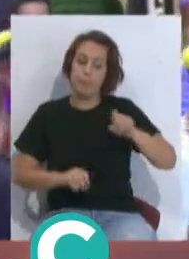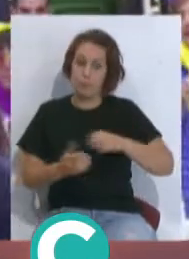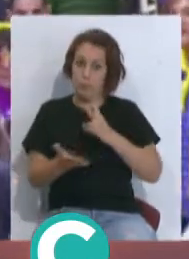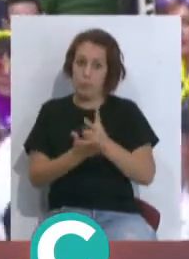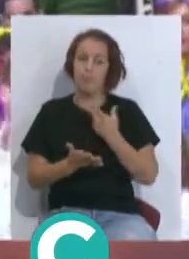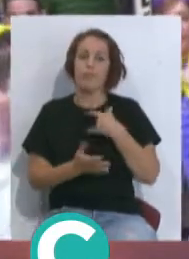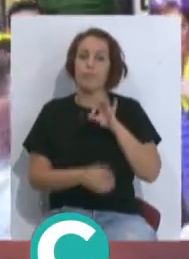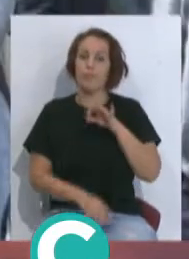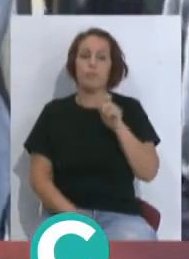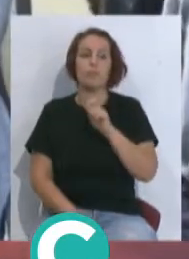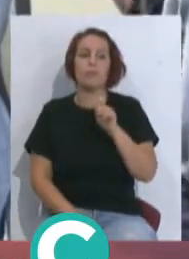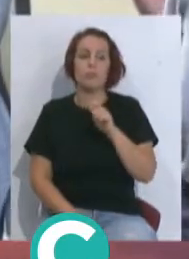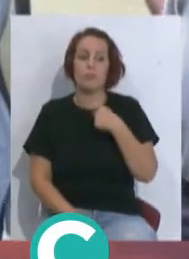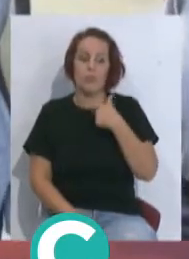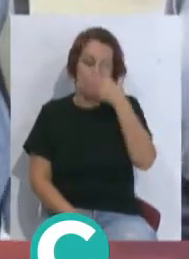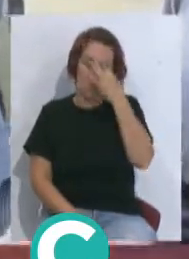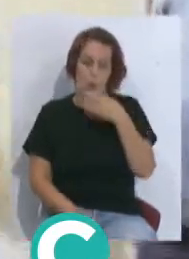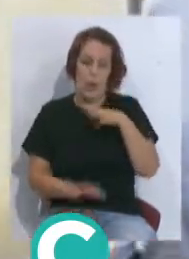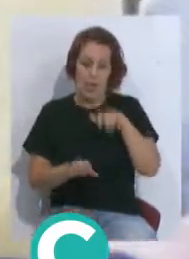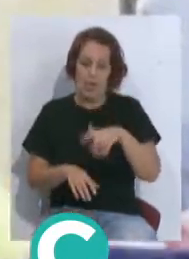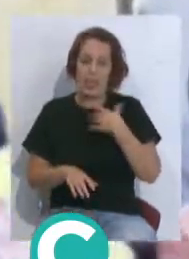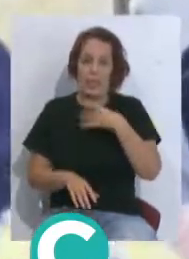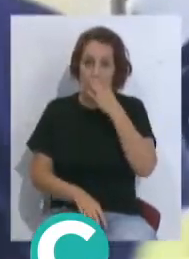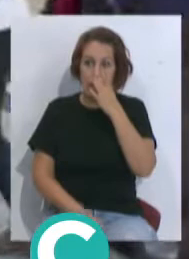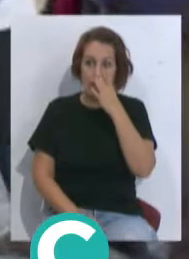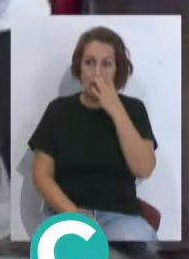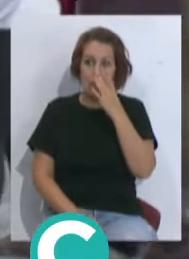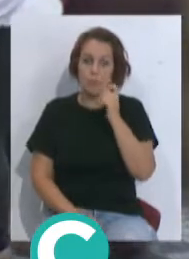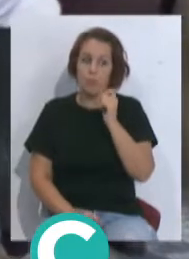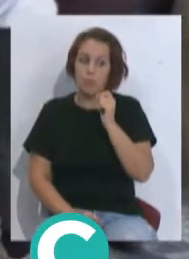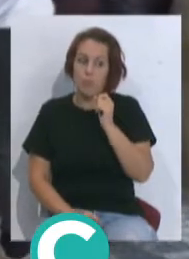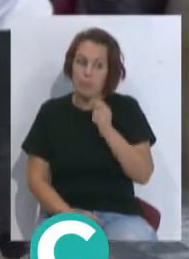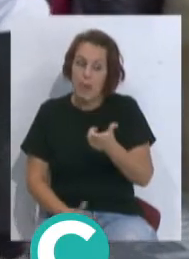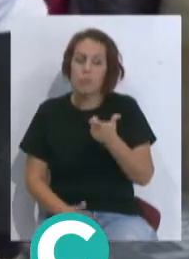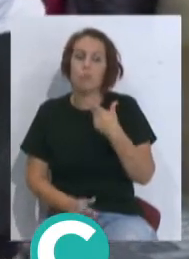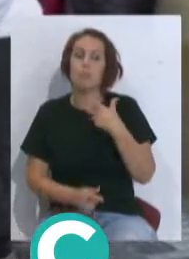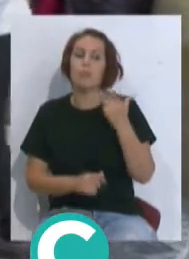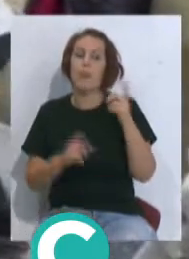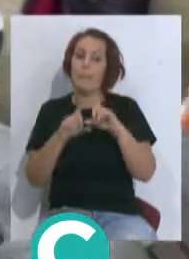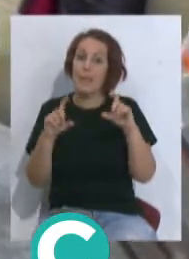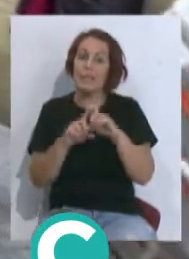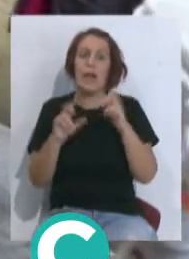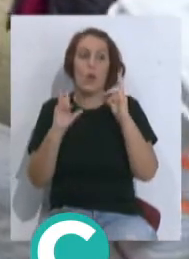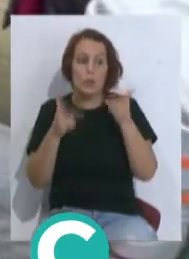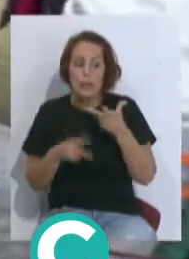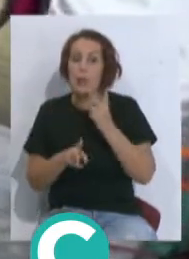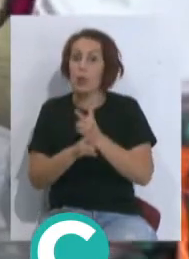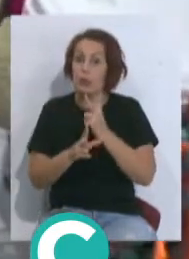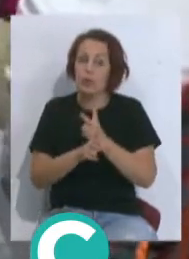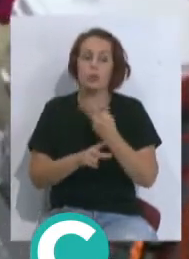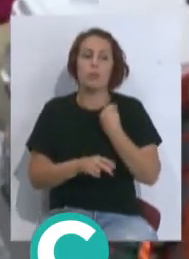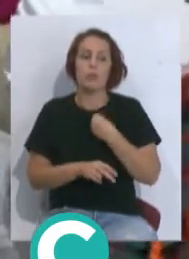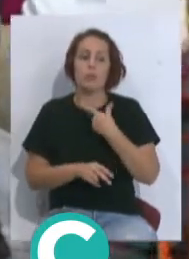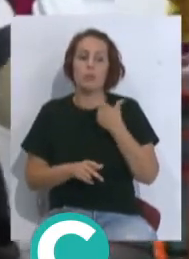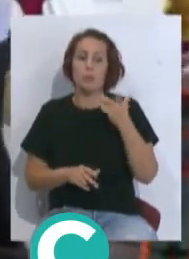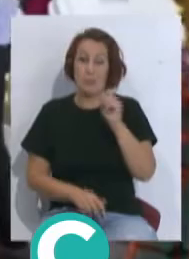verdad que los meses... Creo que Cádiz, el carnaval, le da mucho tirón a su empresa, a hoteles, a hosteleros,